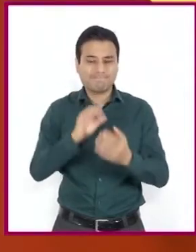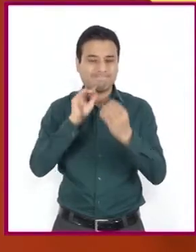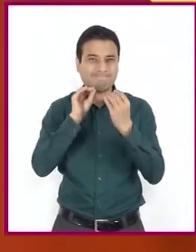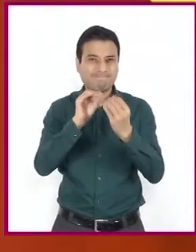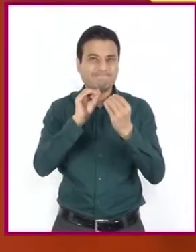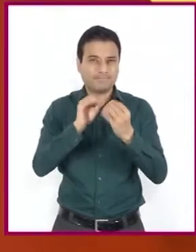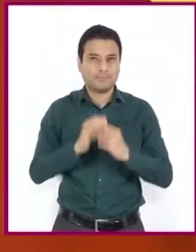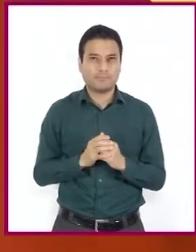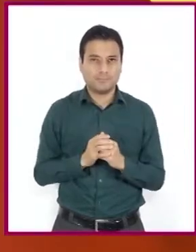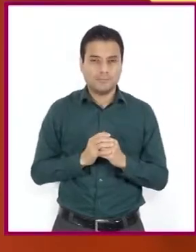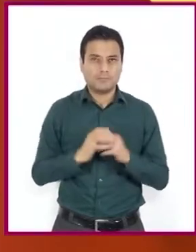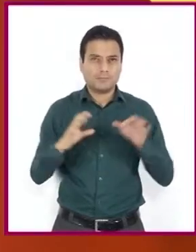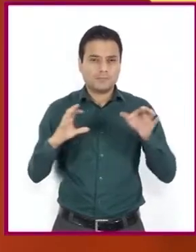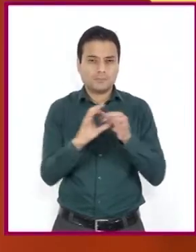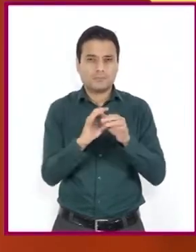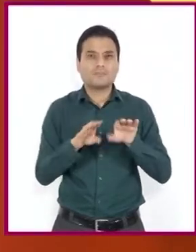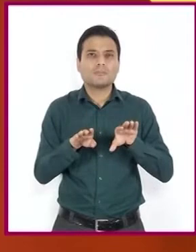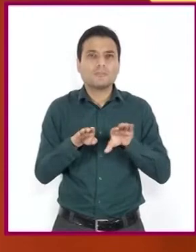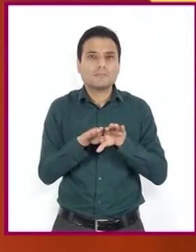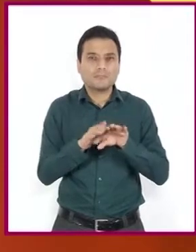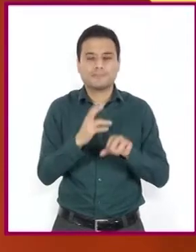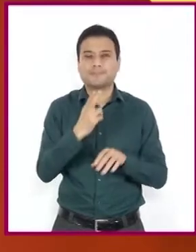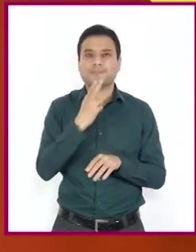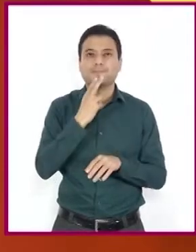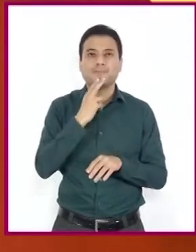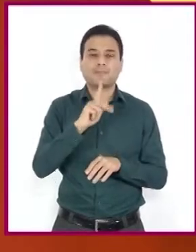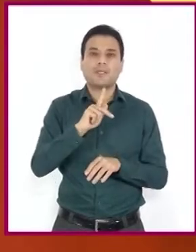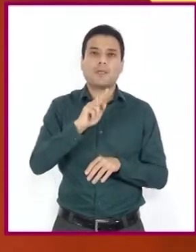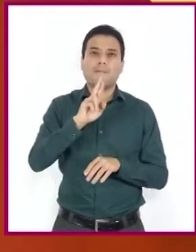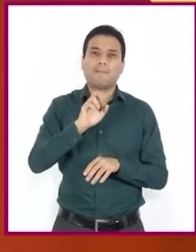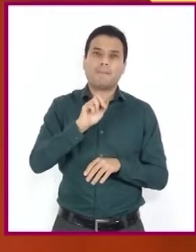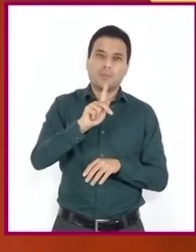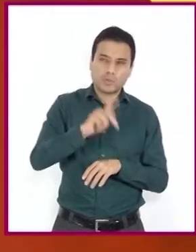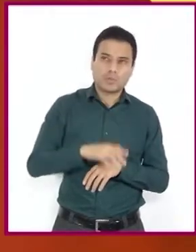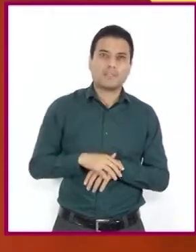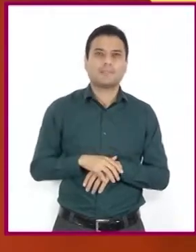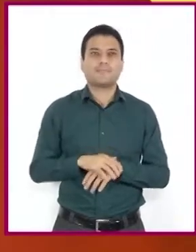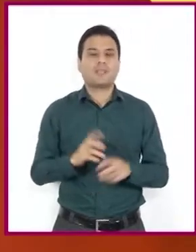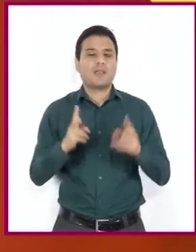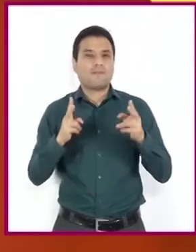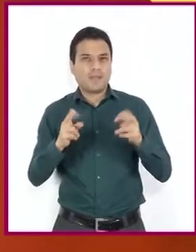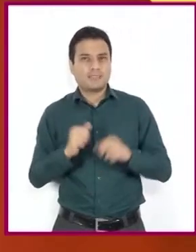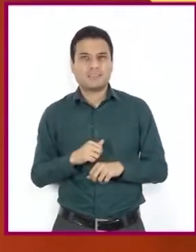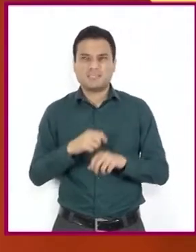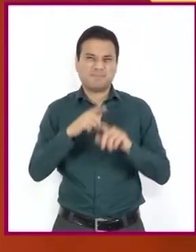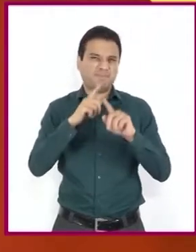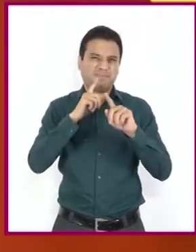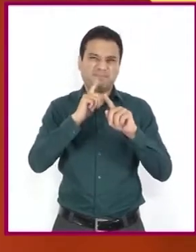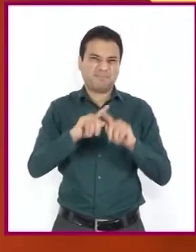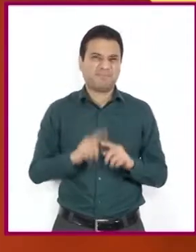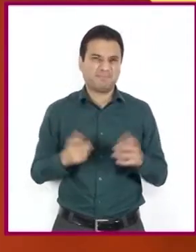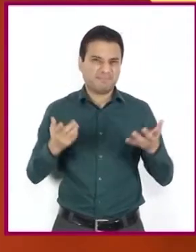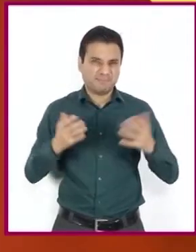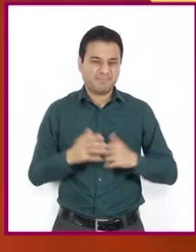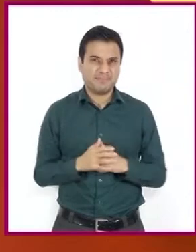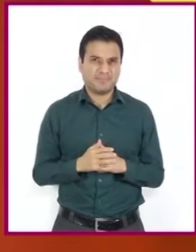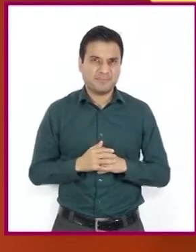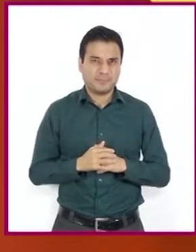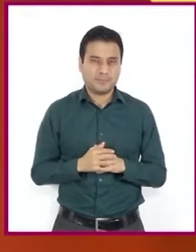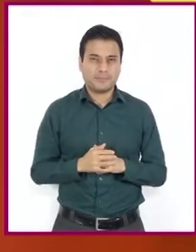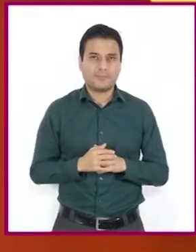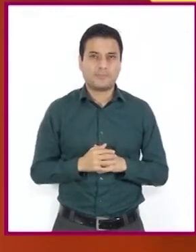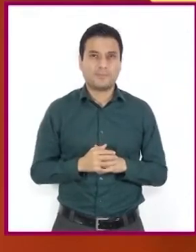por preposiciones o palabras o frases con significado concesivo,